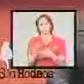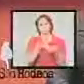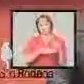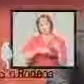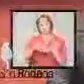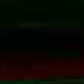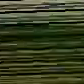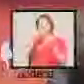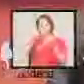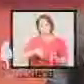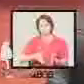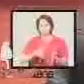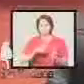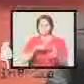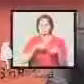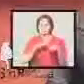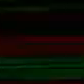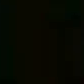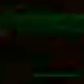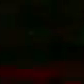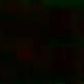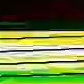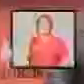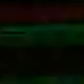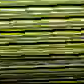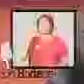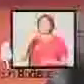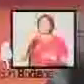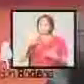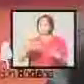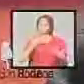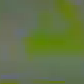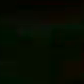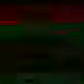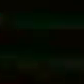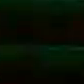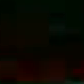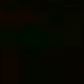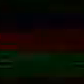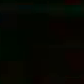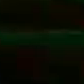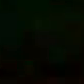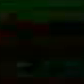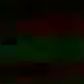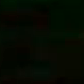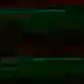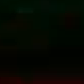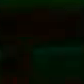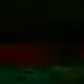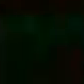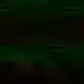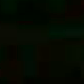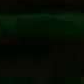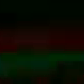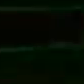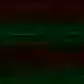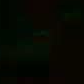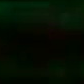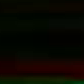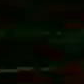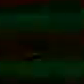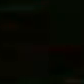costarricense, ¿verdad? Así que para este 2014 esperamos cosas muy buenas también, pero sobre todo esas cosas buenas son para devolverle a la